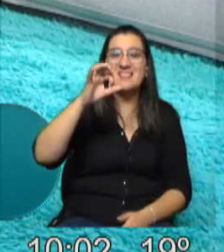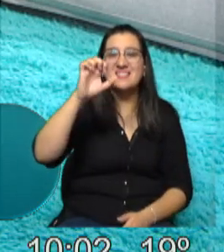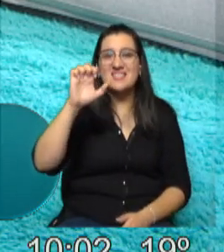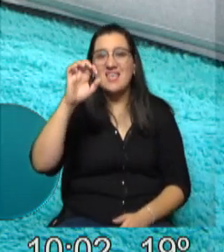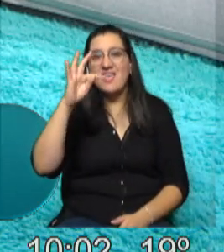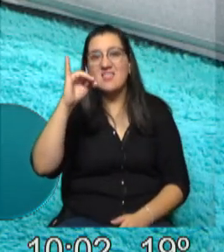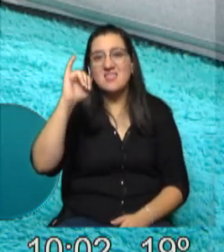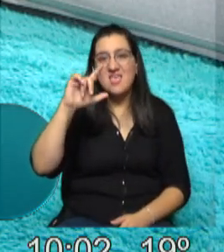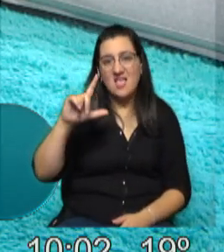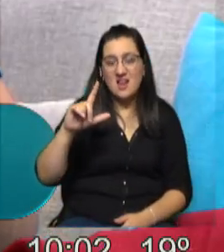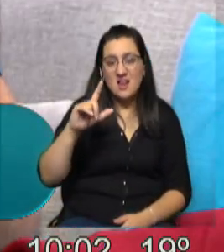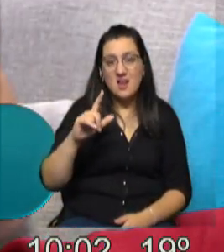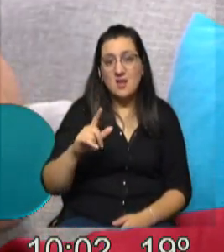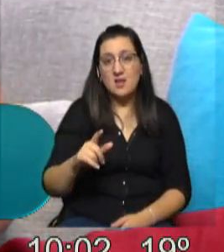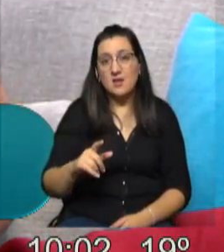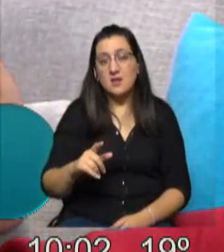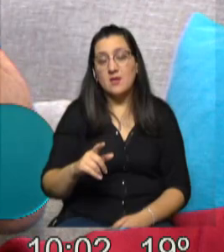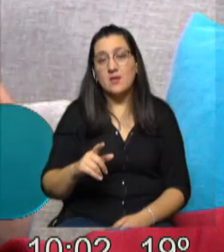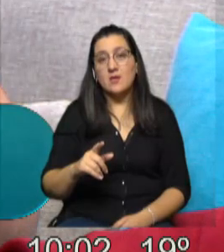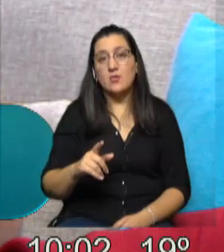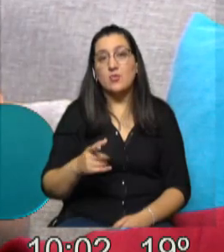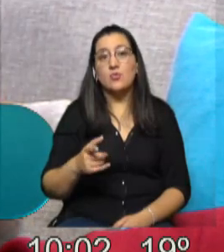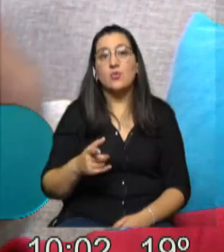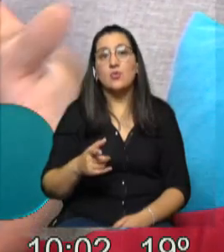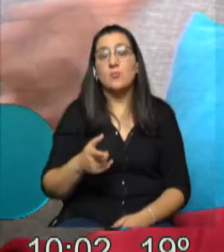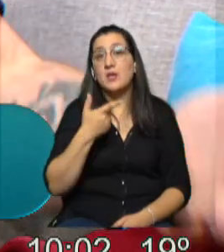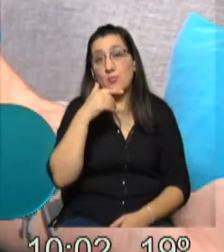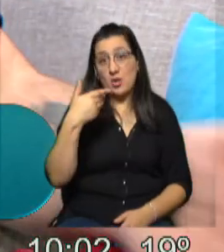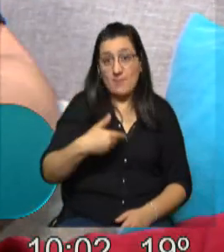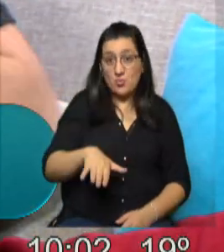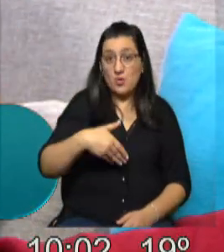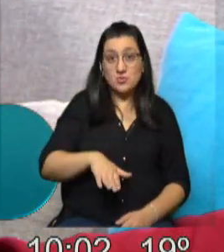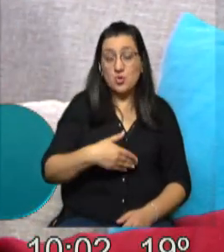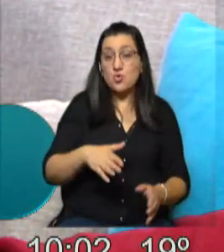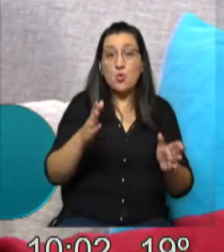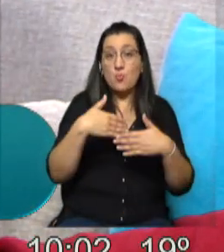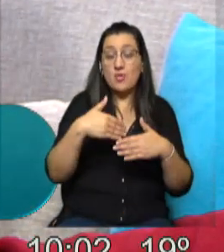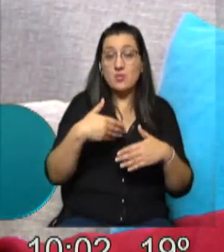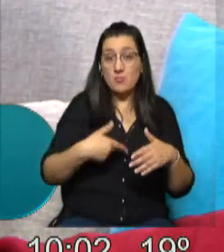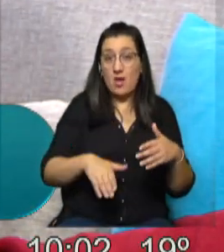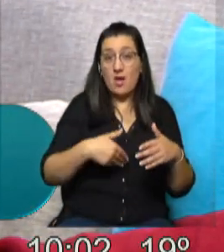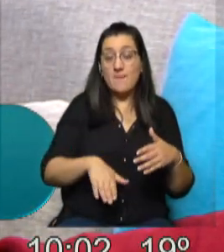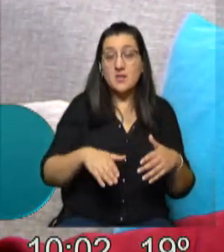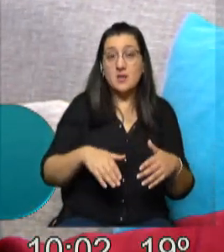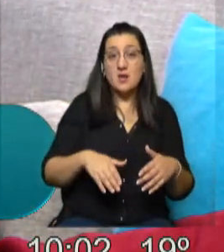acetilcolinesterasa, que es la que, como las mujeres, y muchos cuando están en periodo de menstruación no pueden tomar aspirina porque en realidad es un anticoagulante,